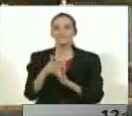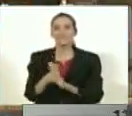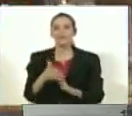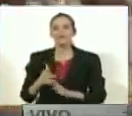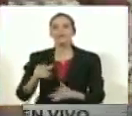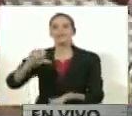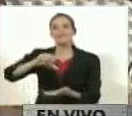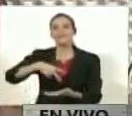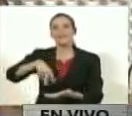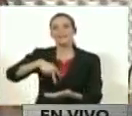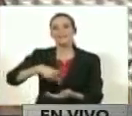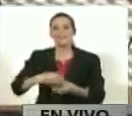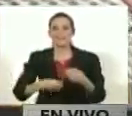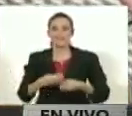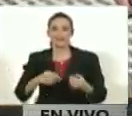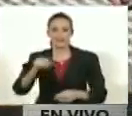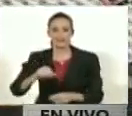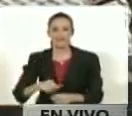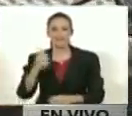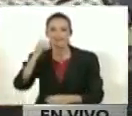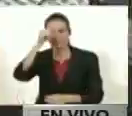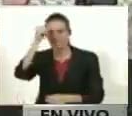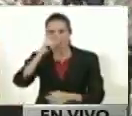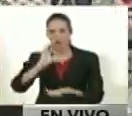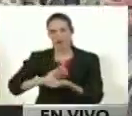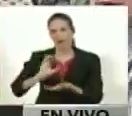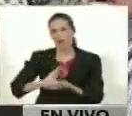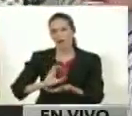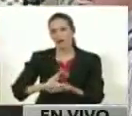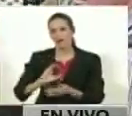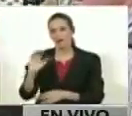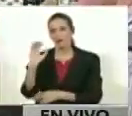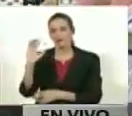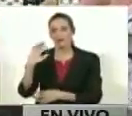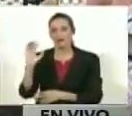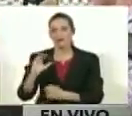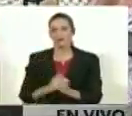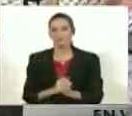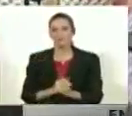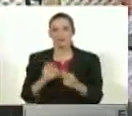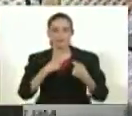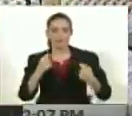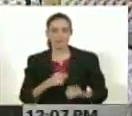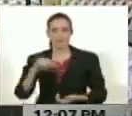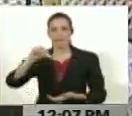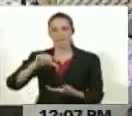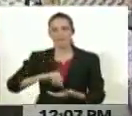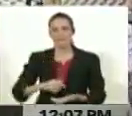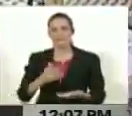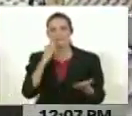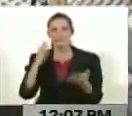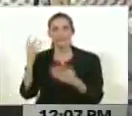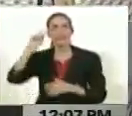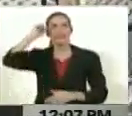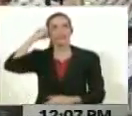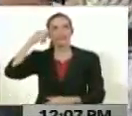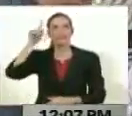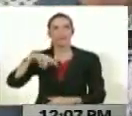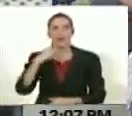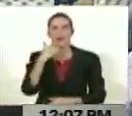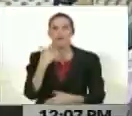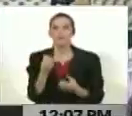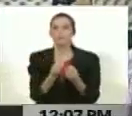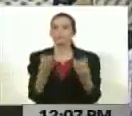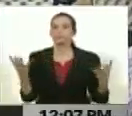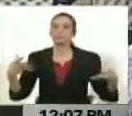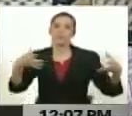Salsero que se hará cita este fin de semana en la capital venezolana, el corazón salsero. Recordemos que son muchísimas